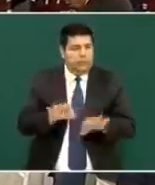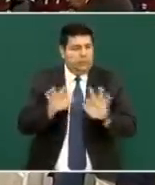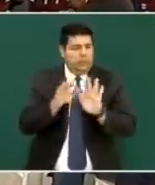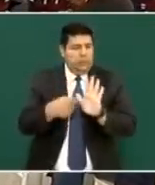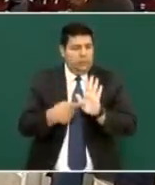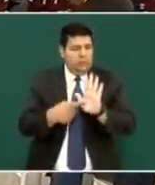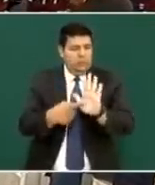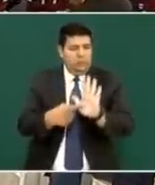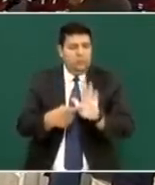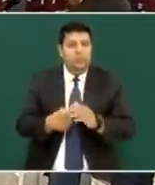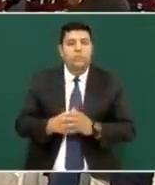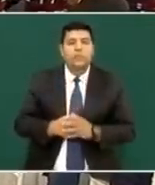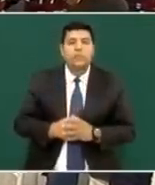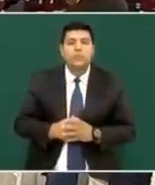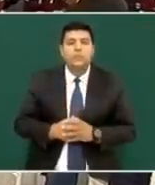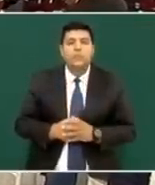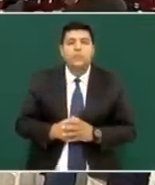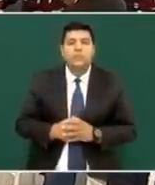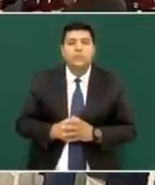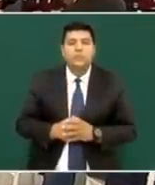esta institución